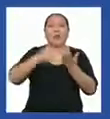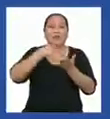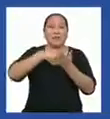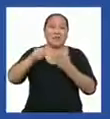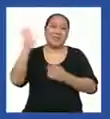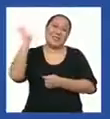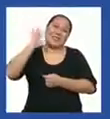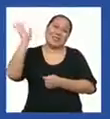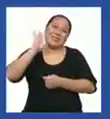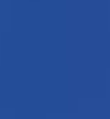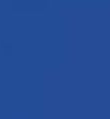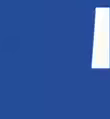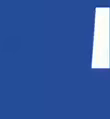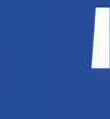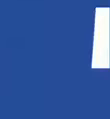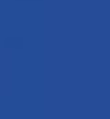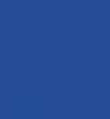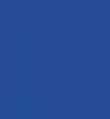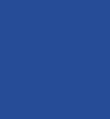¡Chao!